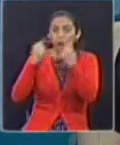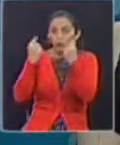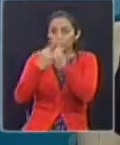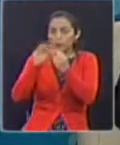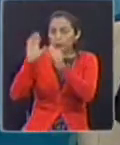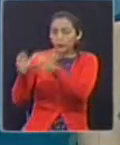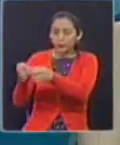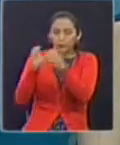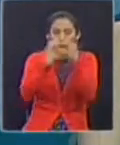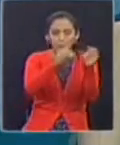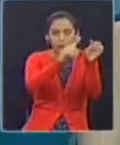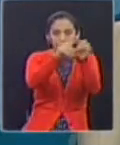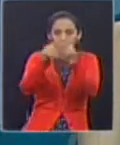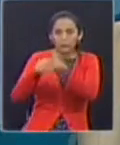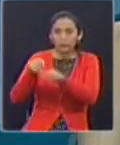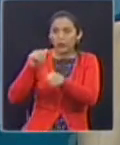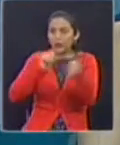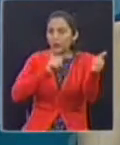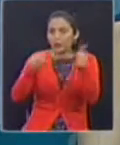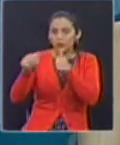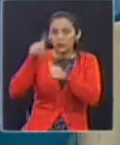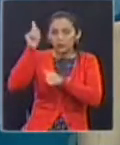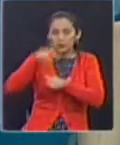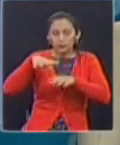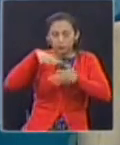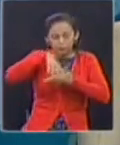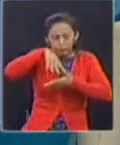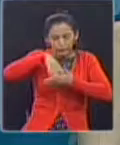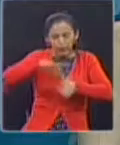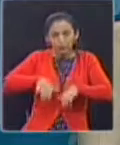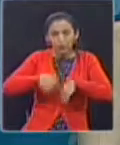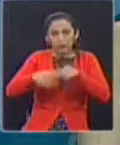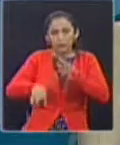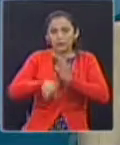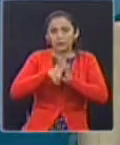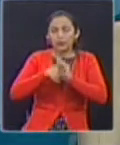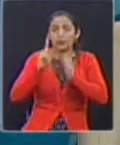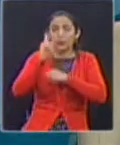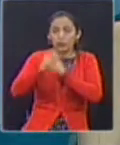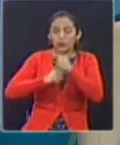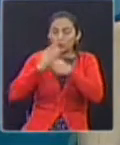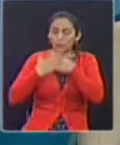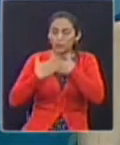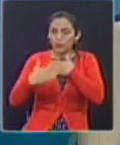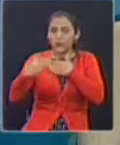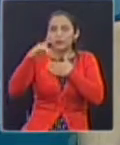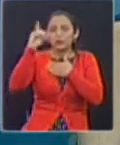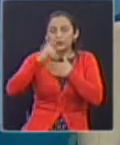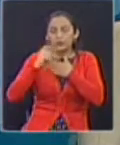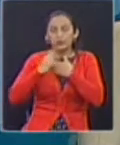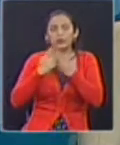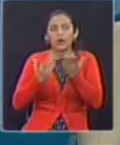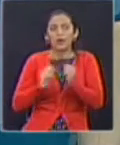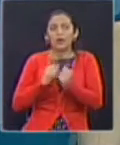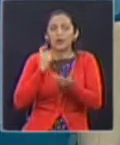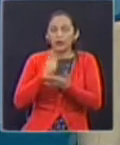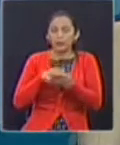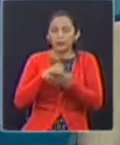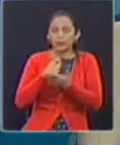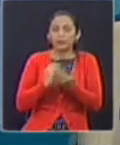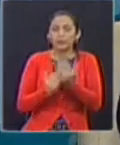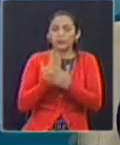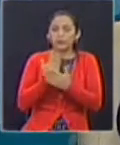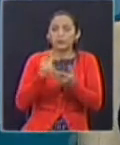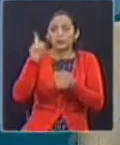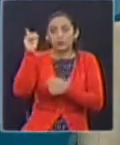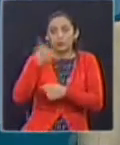poder también hacer reformas a esta ley. Desde luego el Ecuador debe tener un museo nacional, debe tener una biblioteca